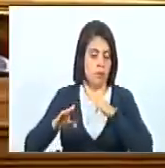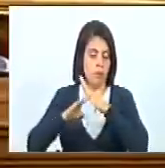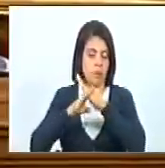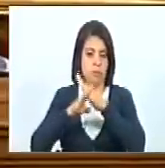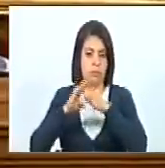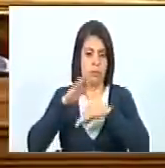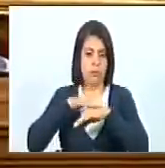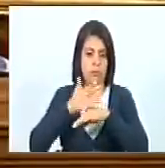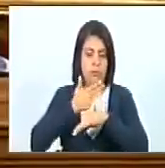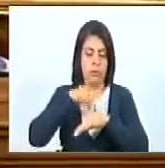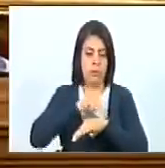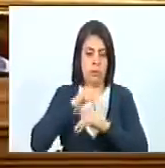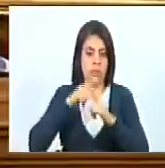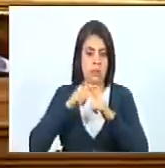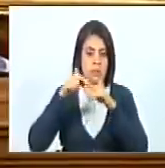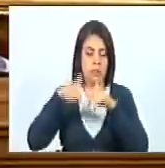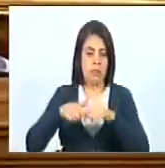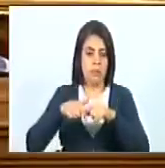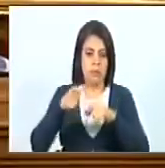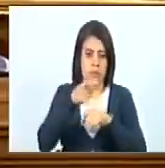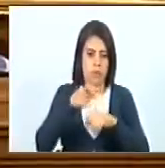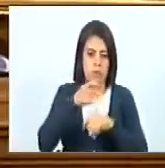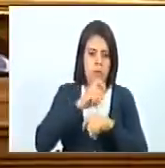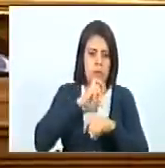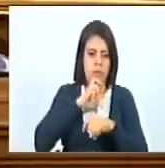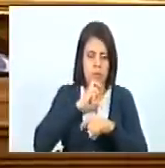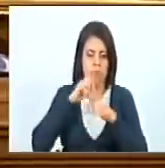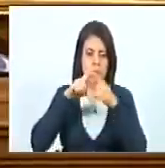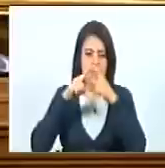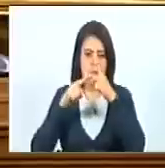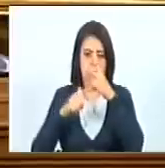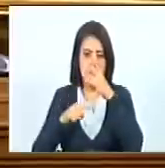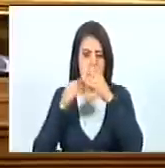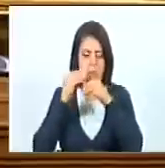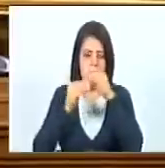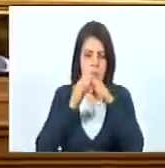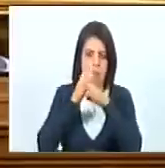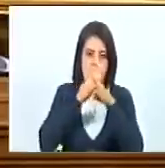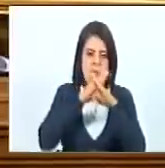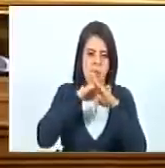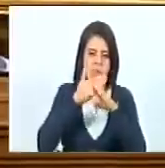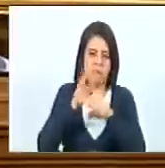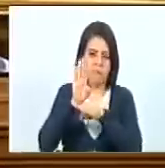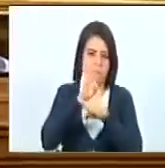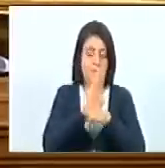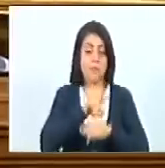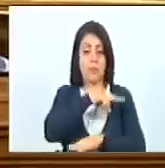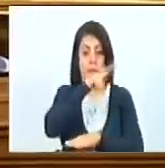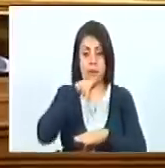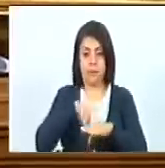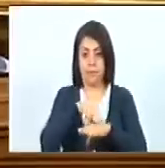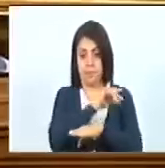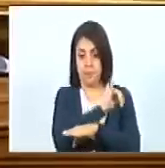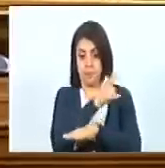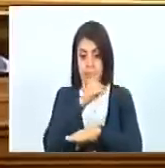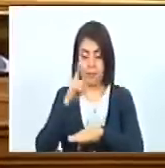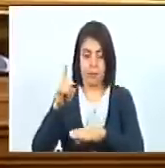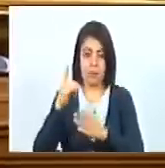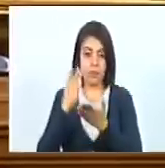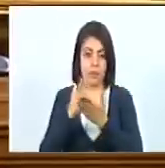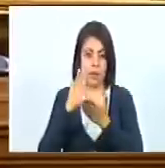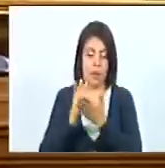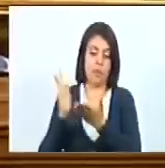contra de la explotación de nuestros recursos naturales o en contra de la preservación de nuestra Amazonía, entonces